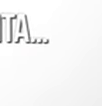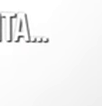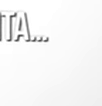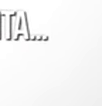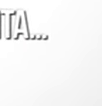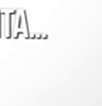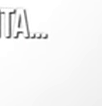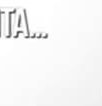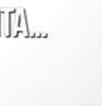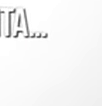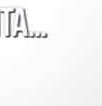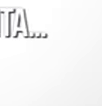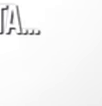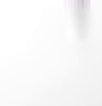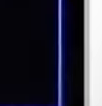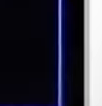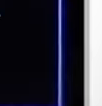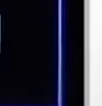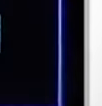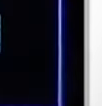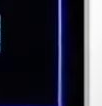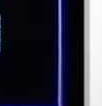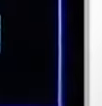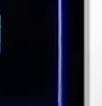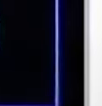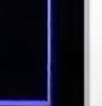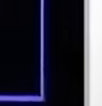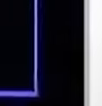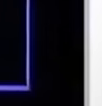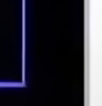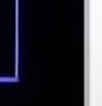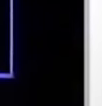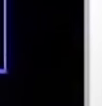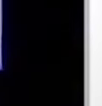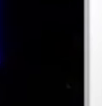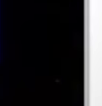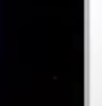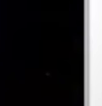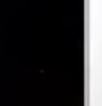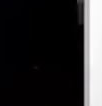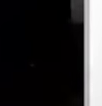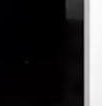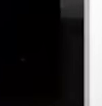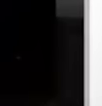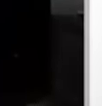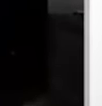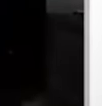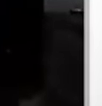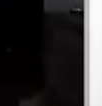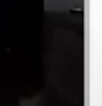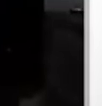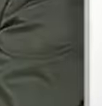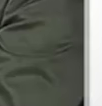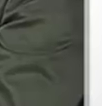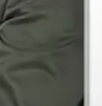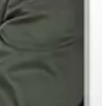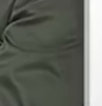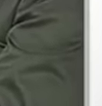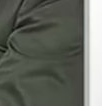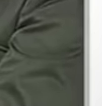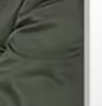Entonces aquí tenemos el SUMA, que es el equipo desarrollado para poder hacer todas estas pruebas a nivel... Y él lo analiza